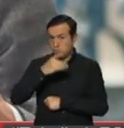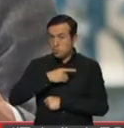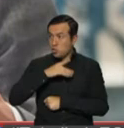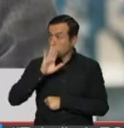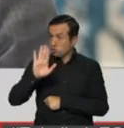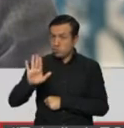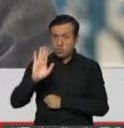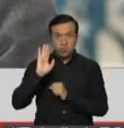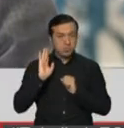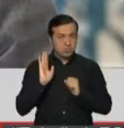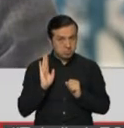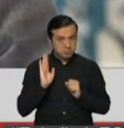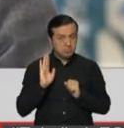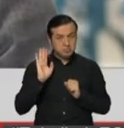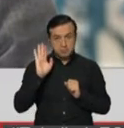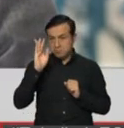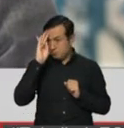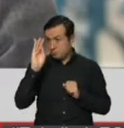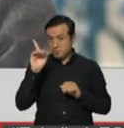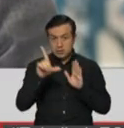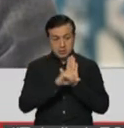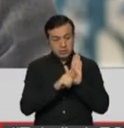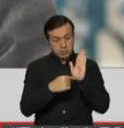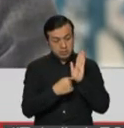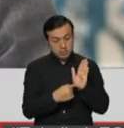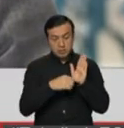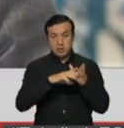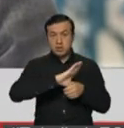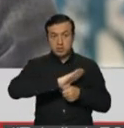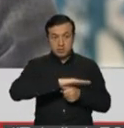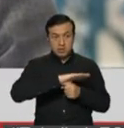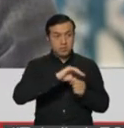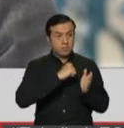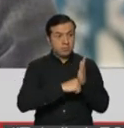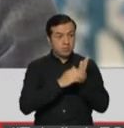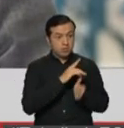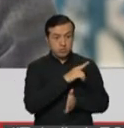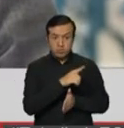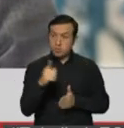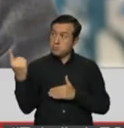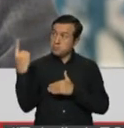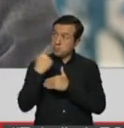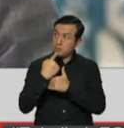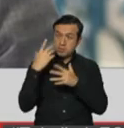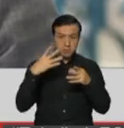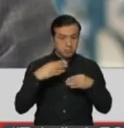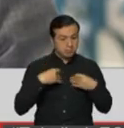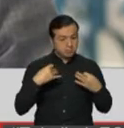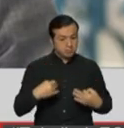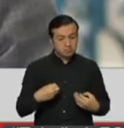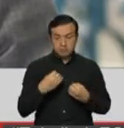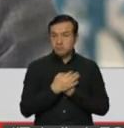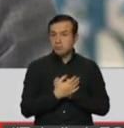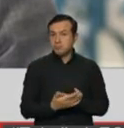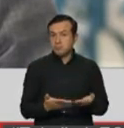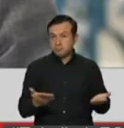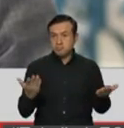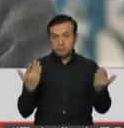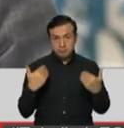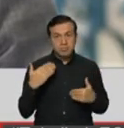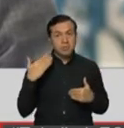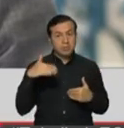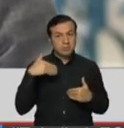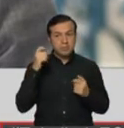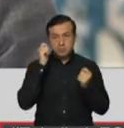última palabra, porque así lo dispone la ley, la Cancillería y otros ministerios ejecutamos esas disposiciones. Así que en eso, pues, nosotros vamos a estar